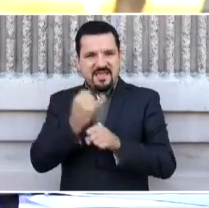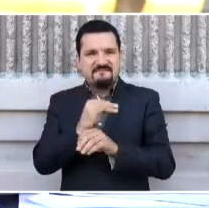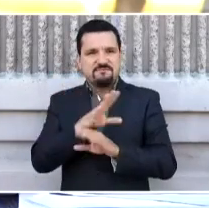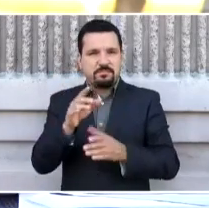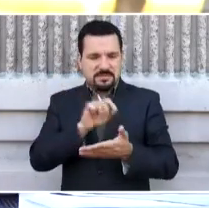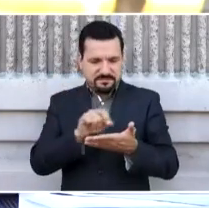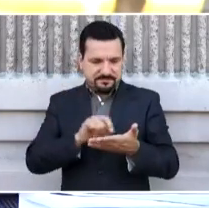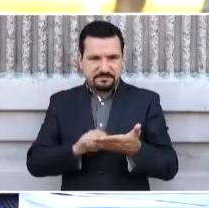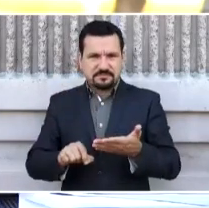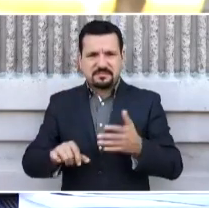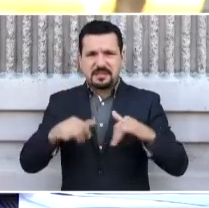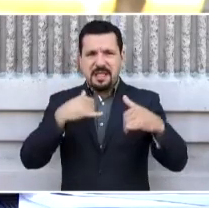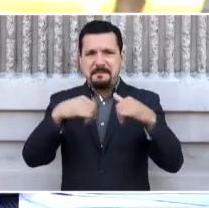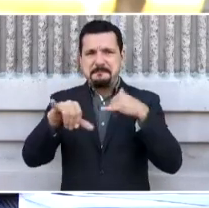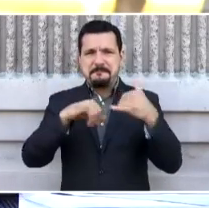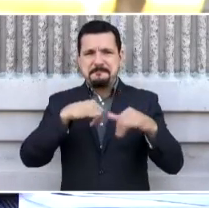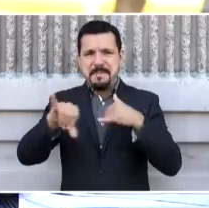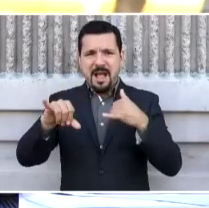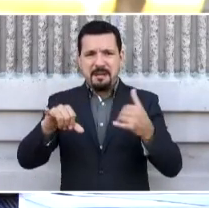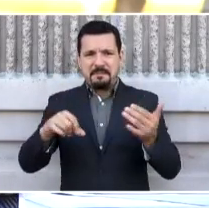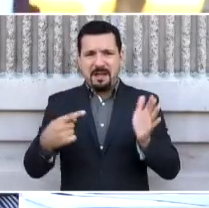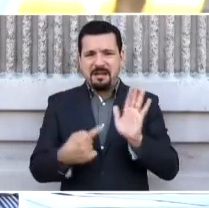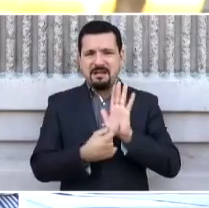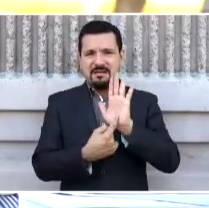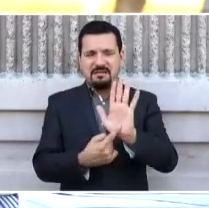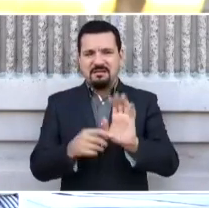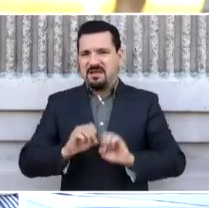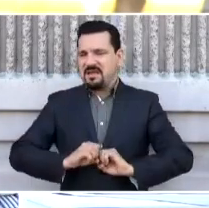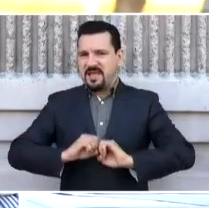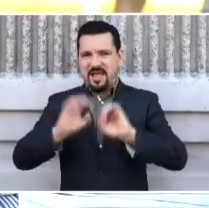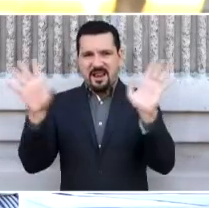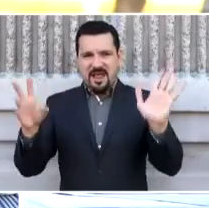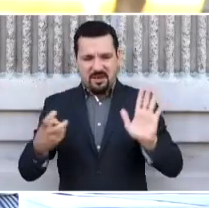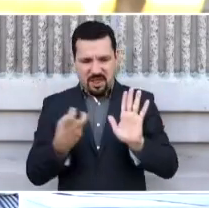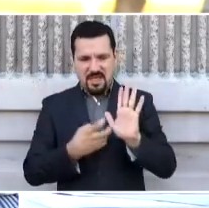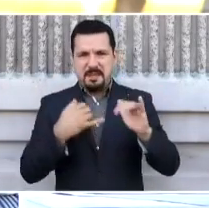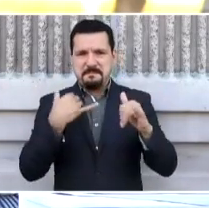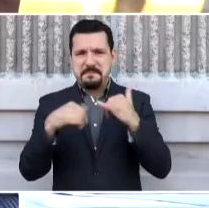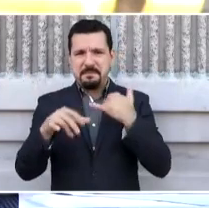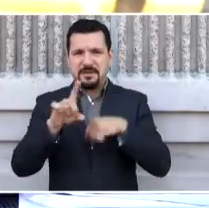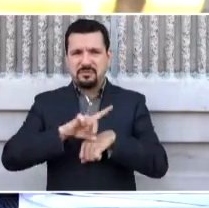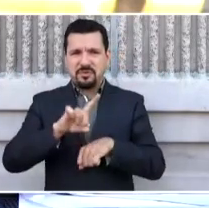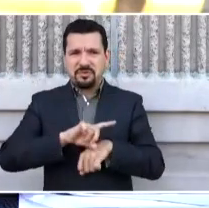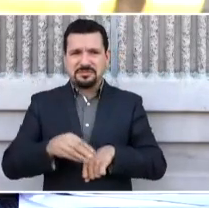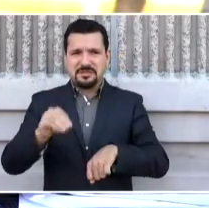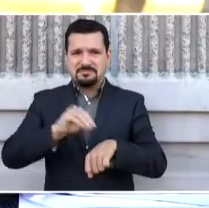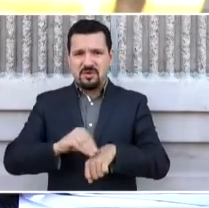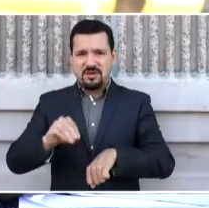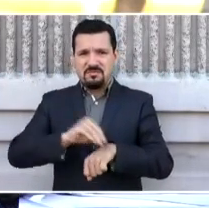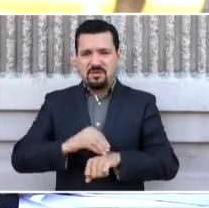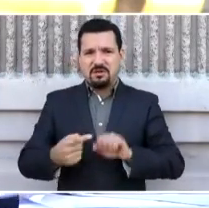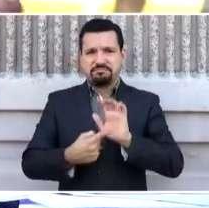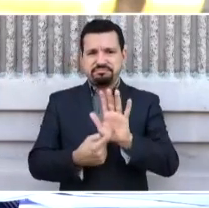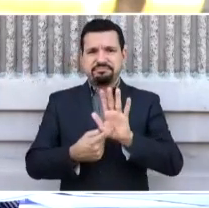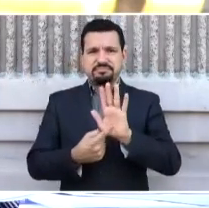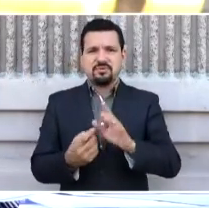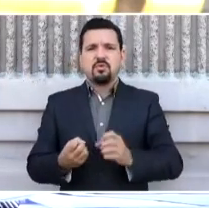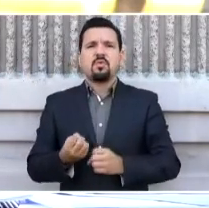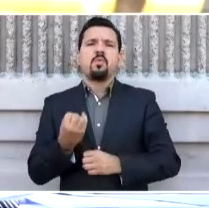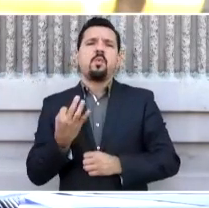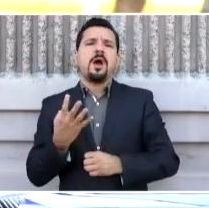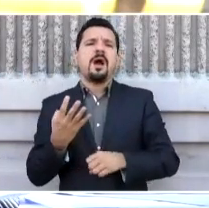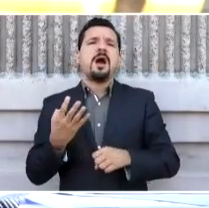Y el mapa está perfectamente claro. Hay un mapa que todos los días vamos generando de cuáles son